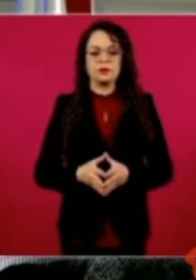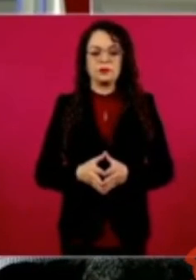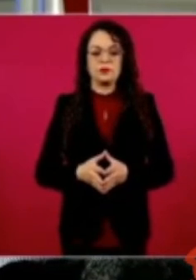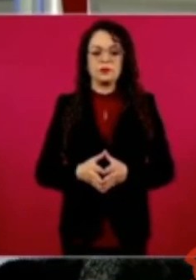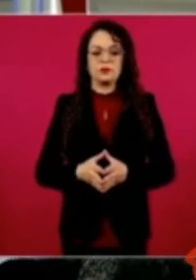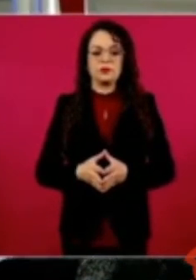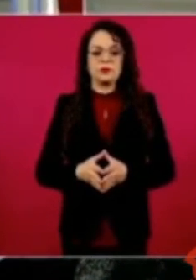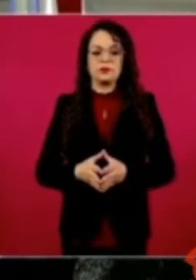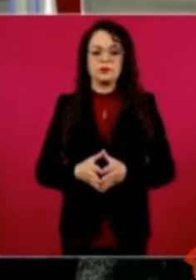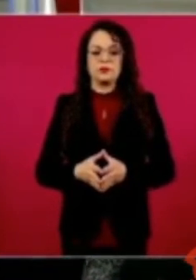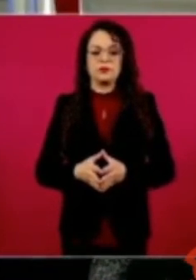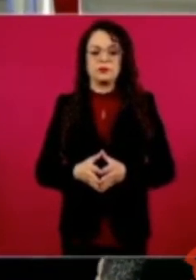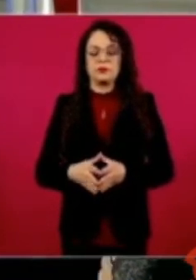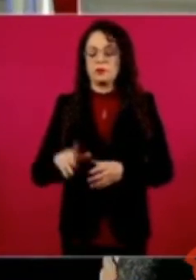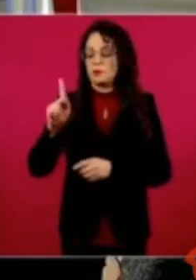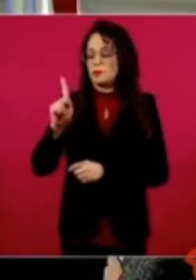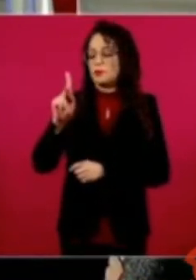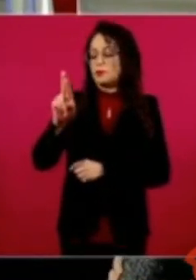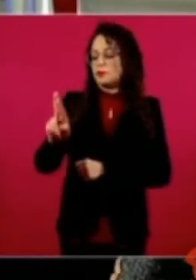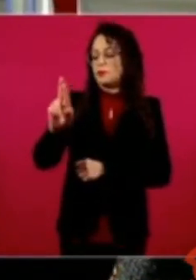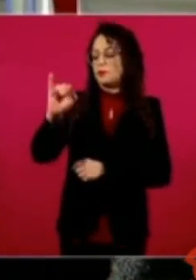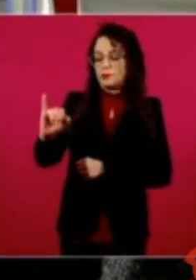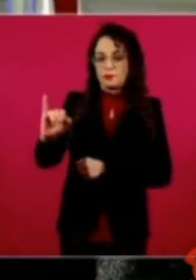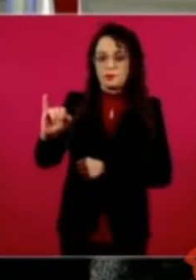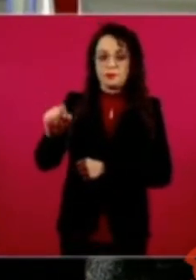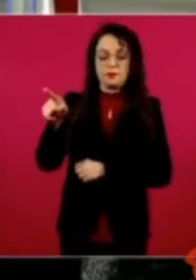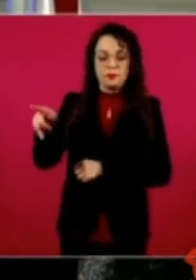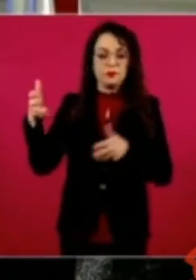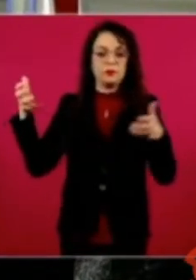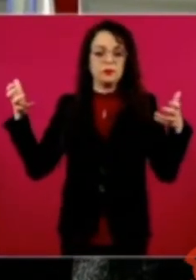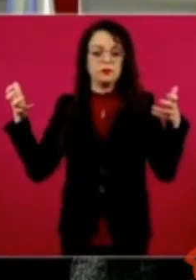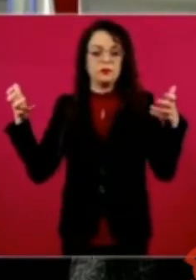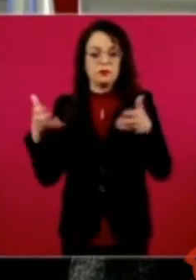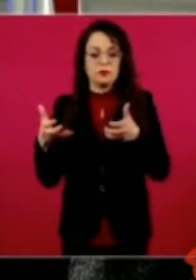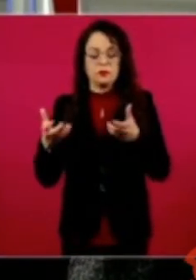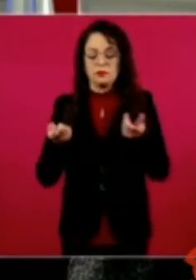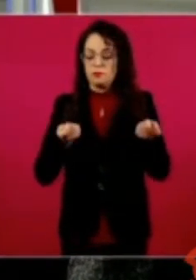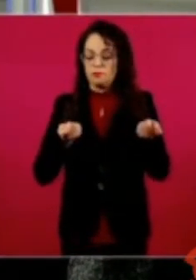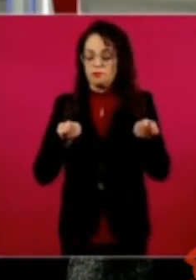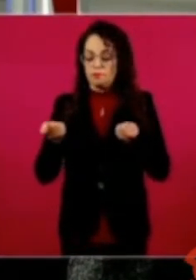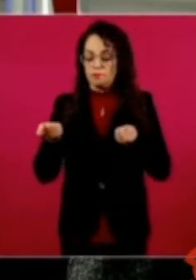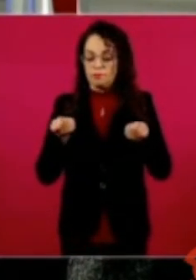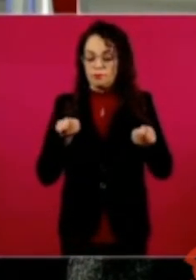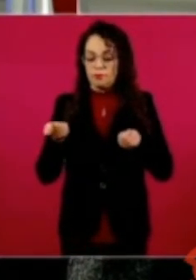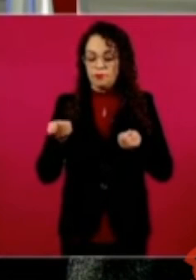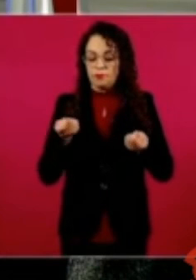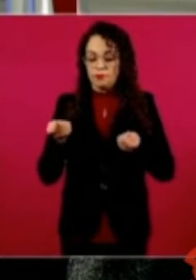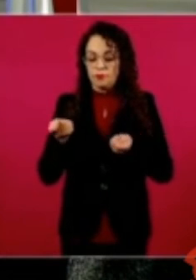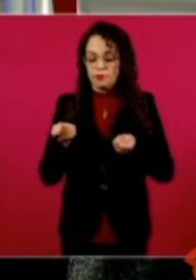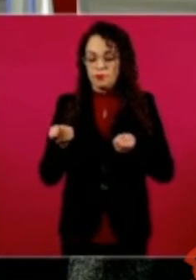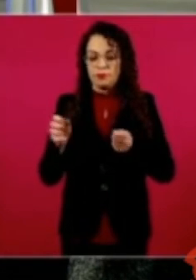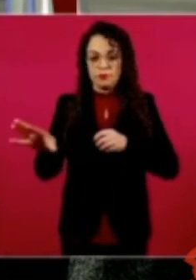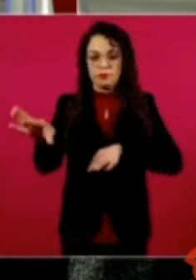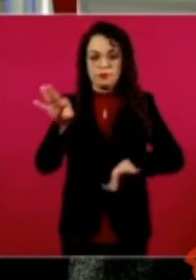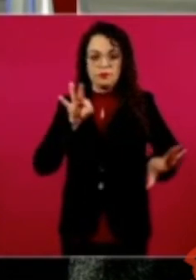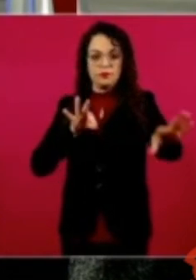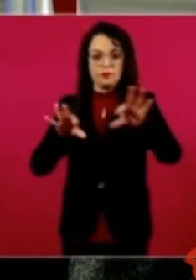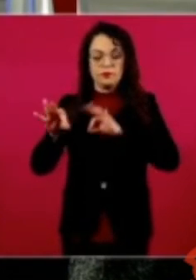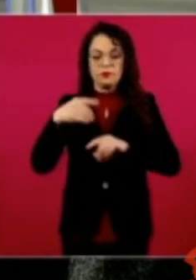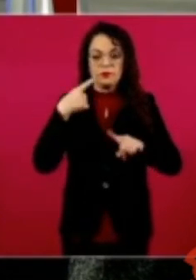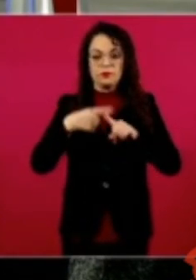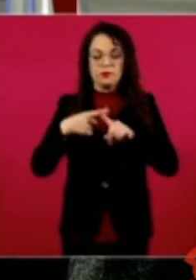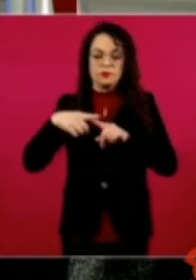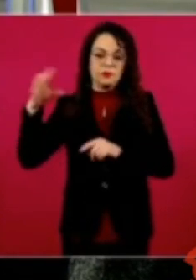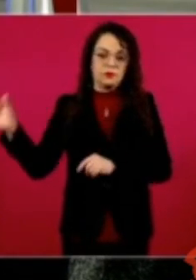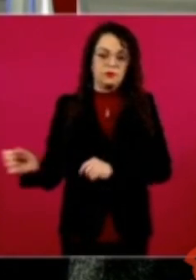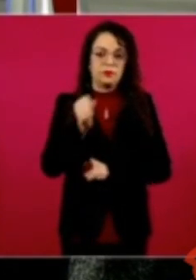El Partido Revolucionario Institucional conducirá y siglará la gubernatura del Estado